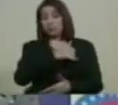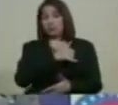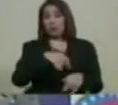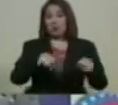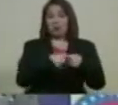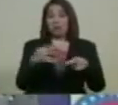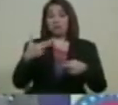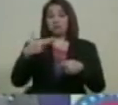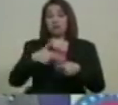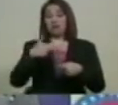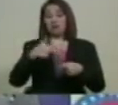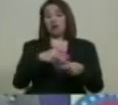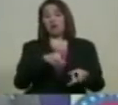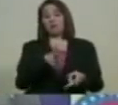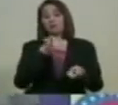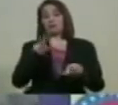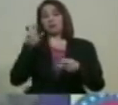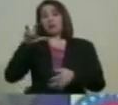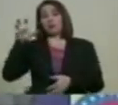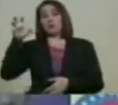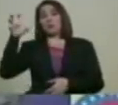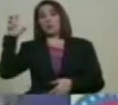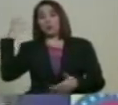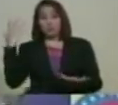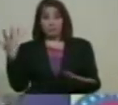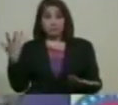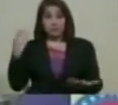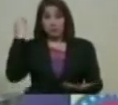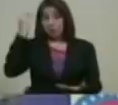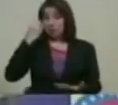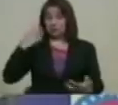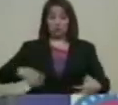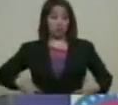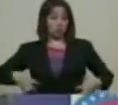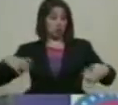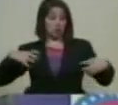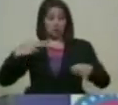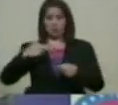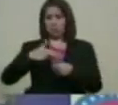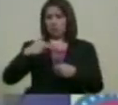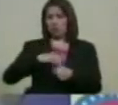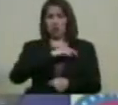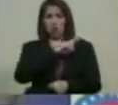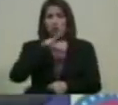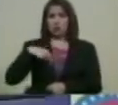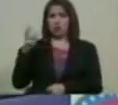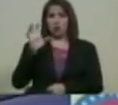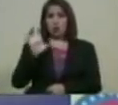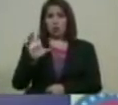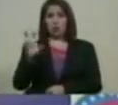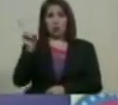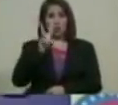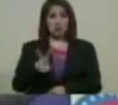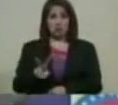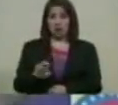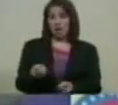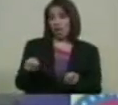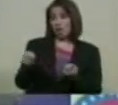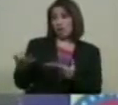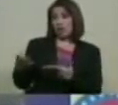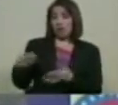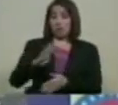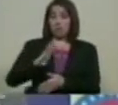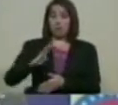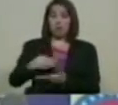petrolero y consideró que nuestra riqueza petrolera y la riqueza en general de nuestro país pertenecía a su área de